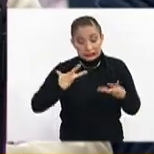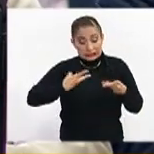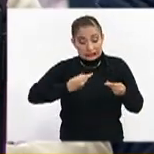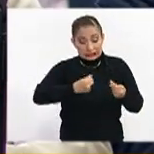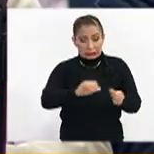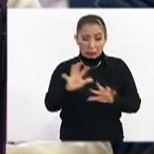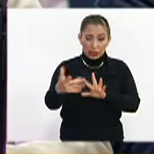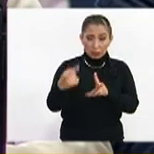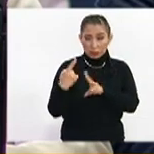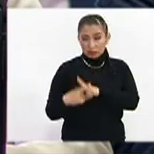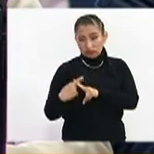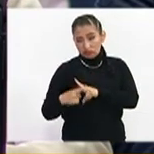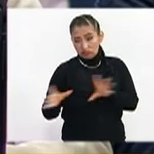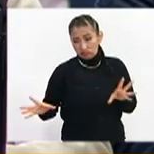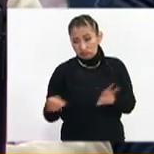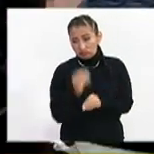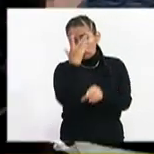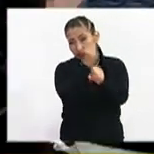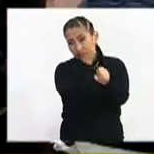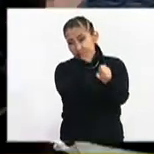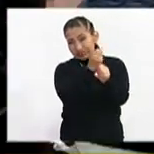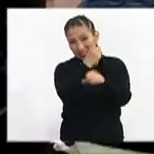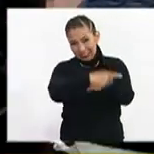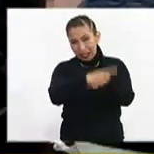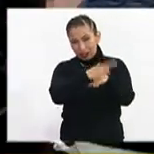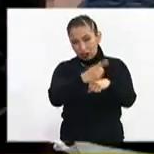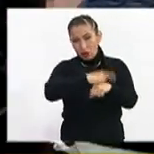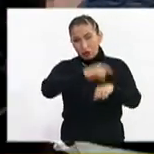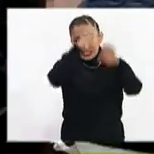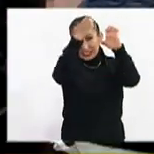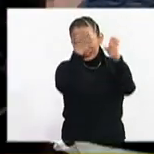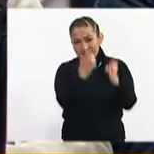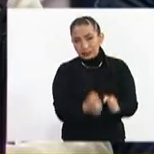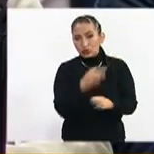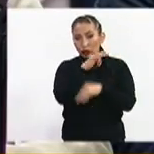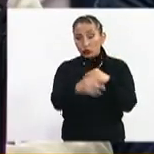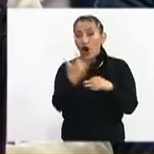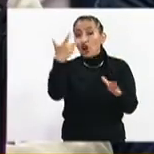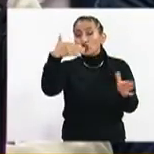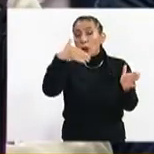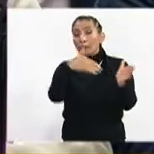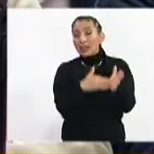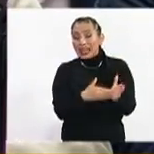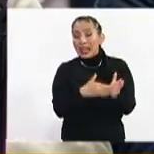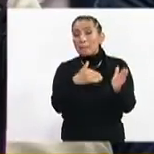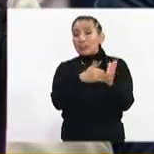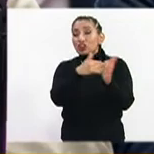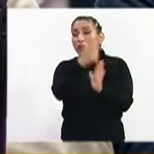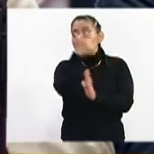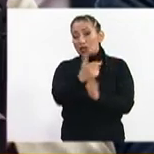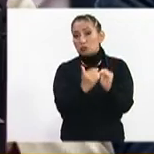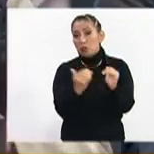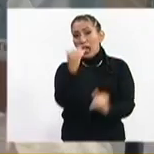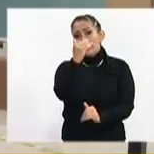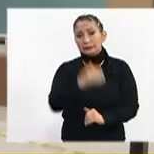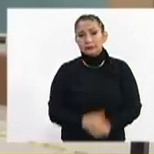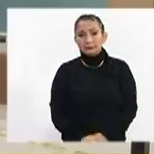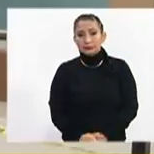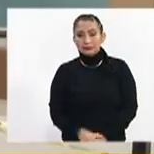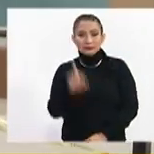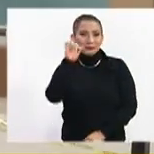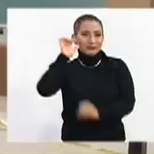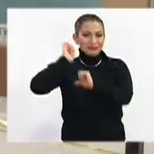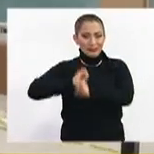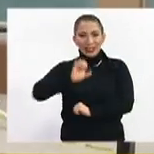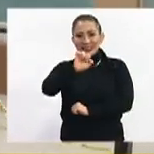costo estimado de la reparación de daños es de más de 8,000 millones de pesos. La